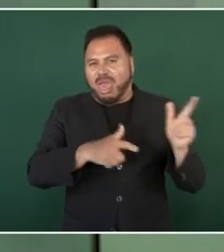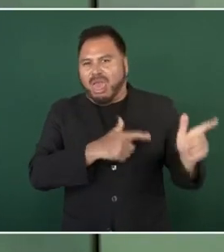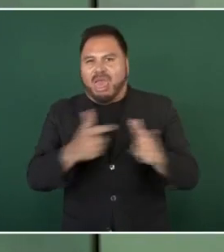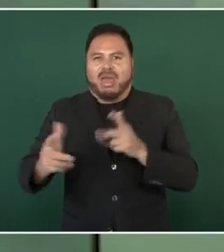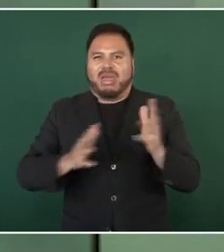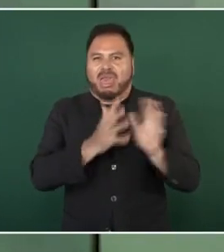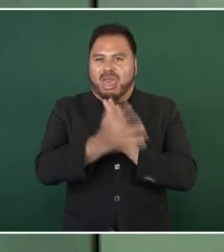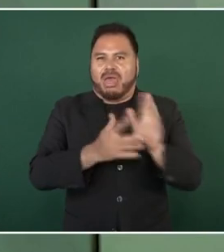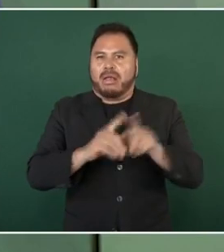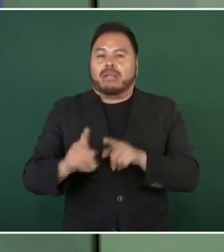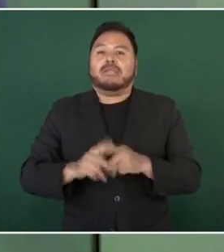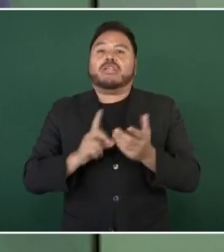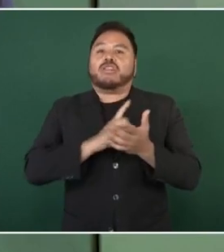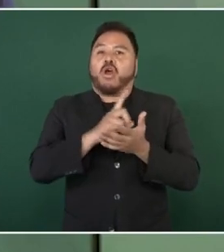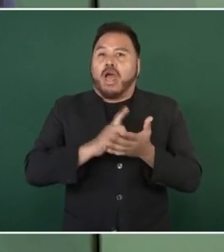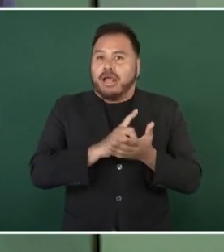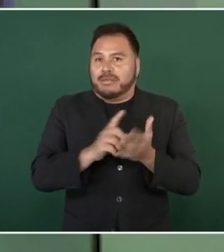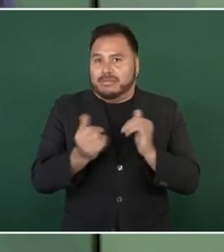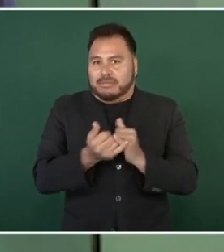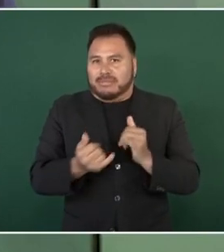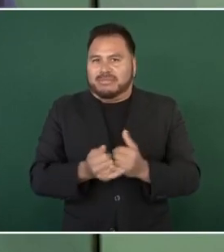las drogas,